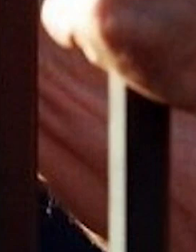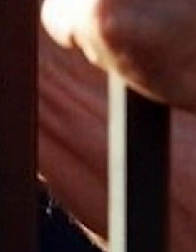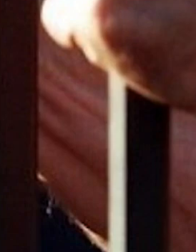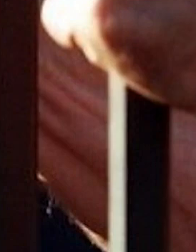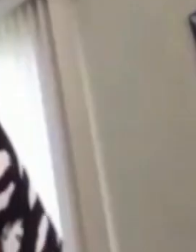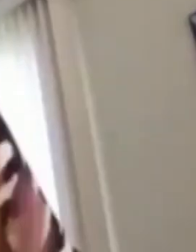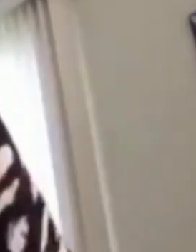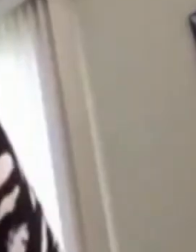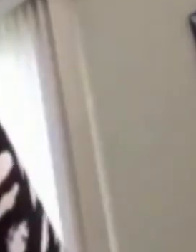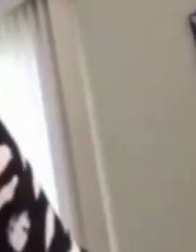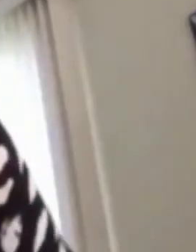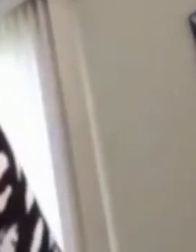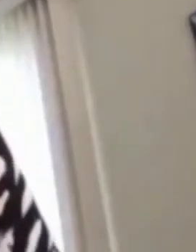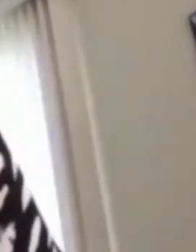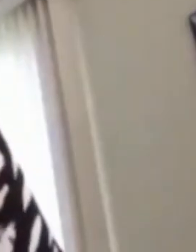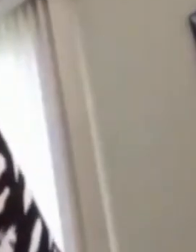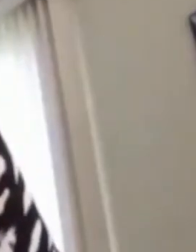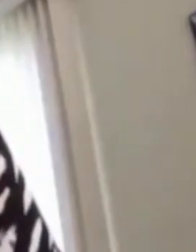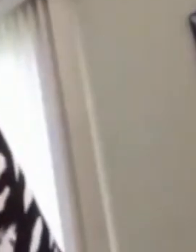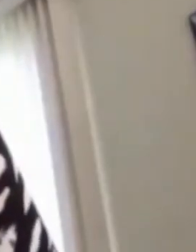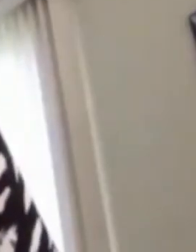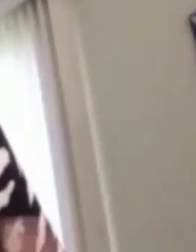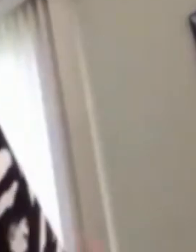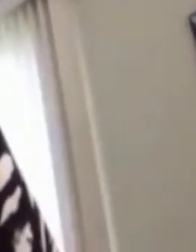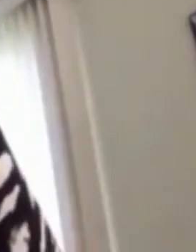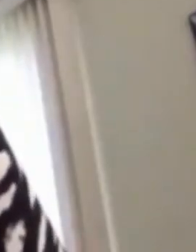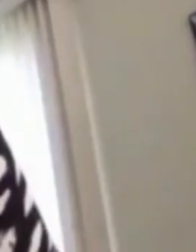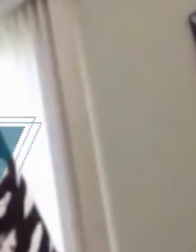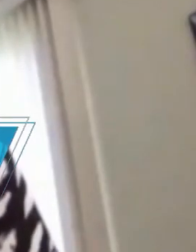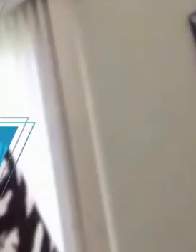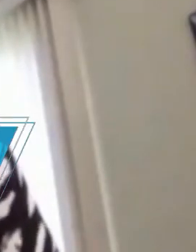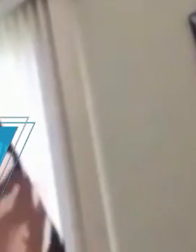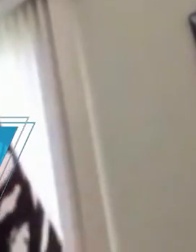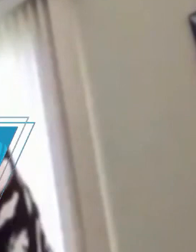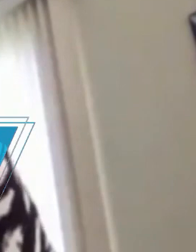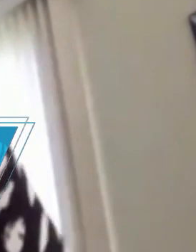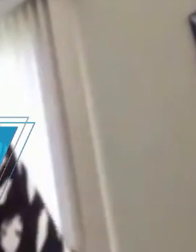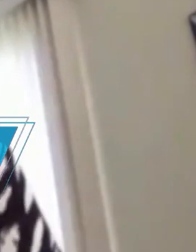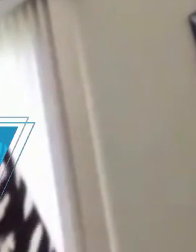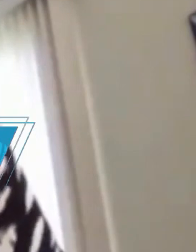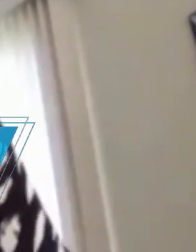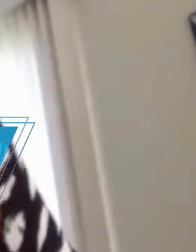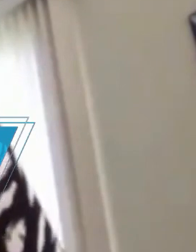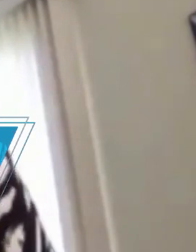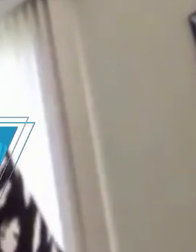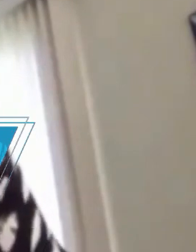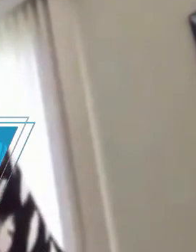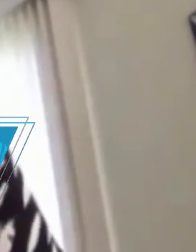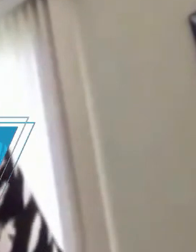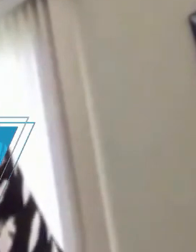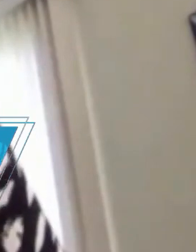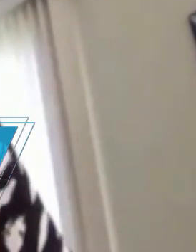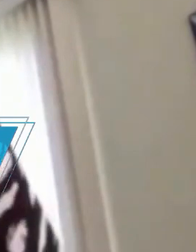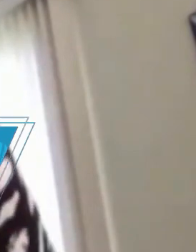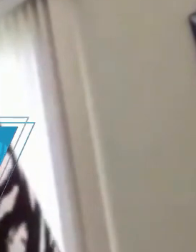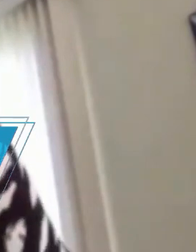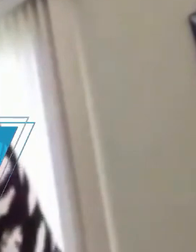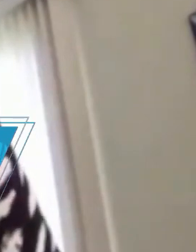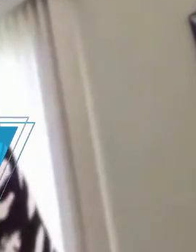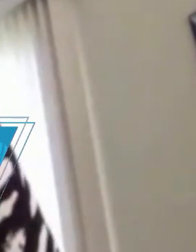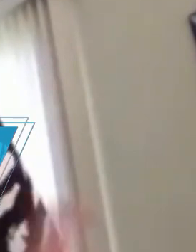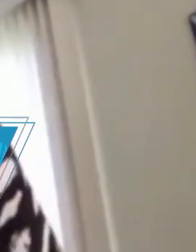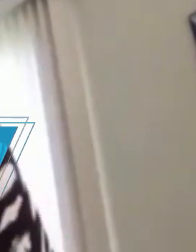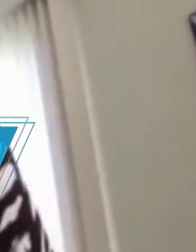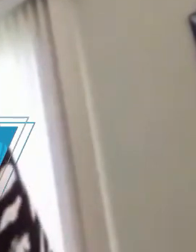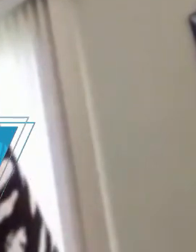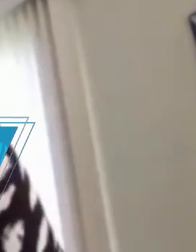Mujer 1. Todavía no hemos llegado a un escenario, digamos, crítico en este sentido, pero la preparación existe. Me gustaría